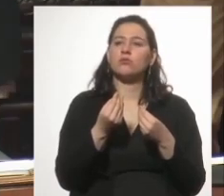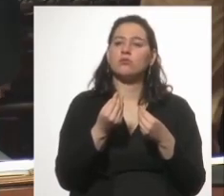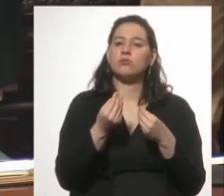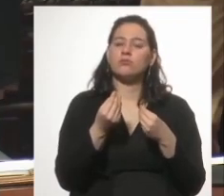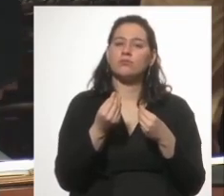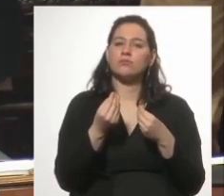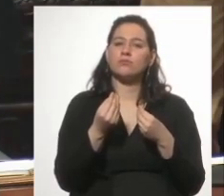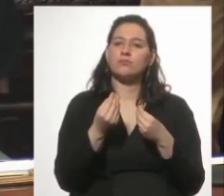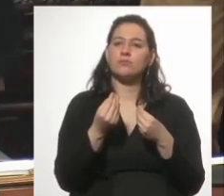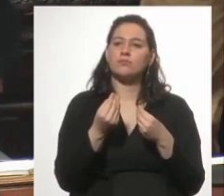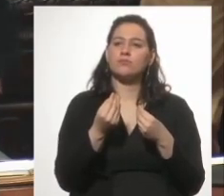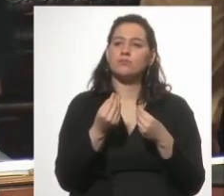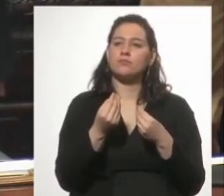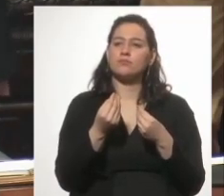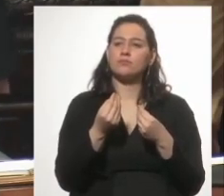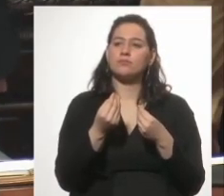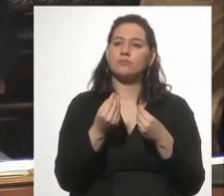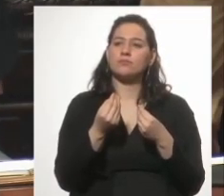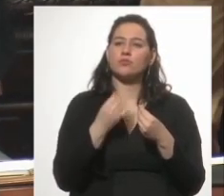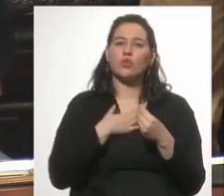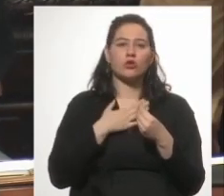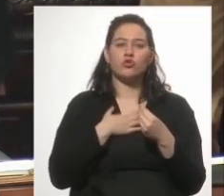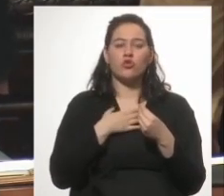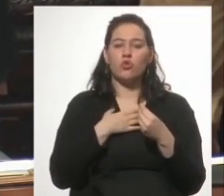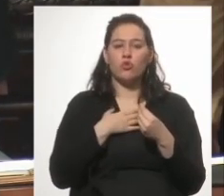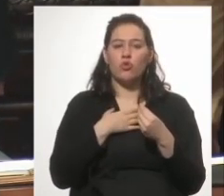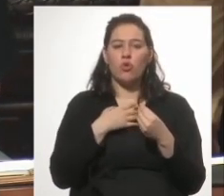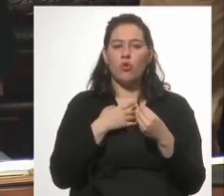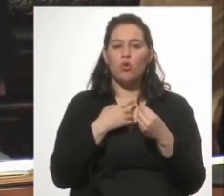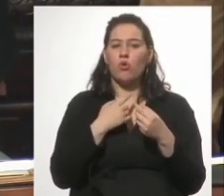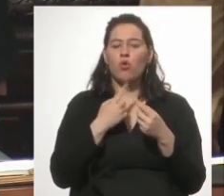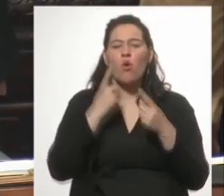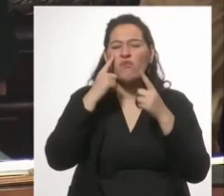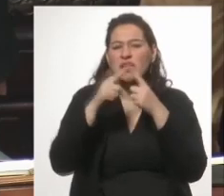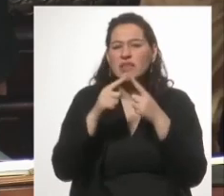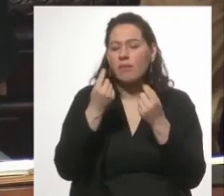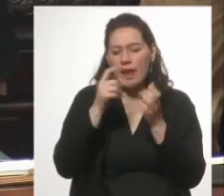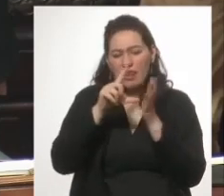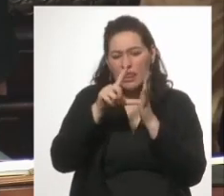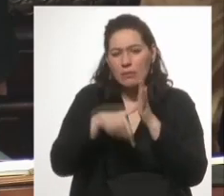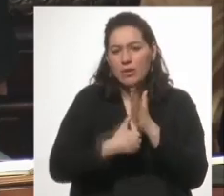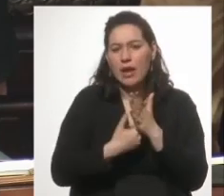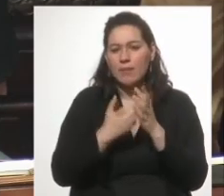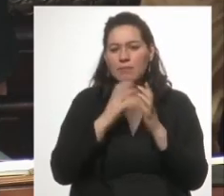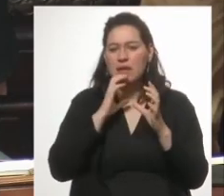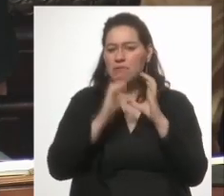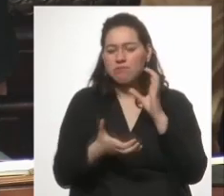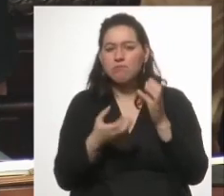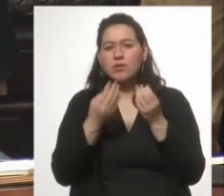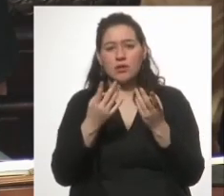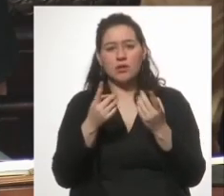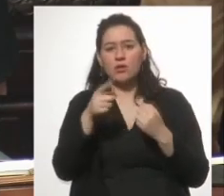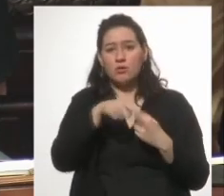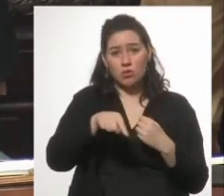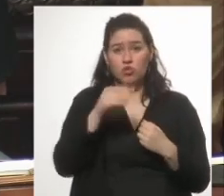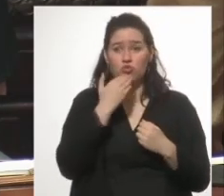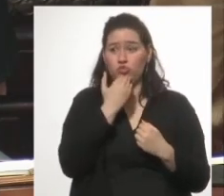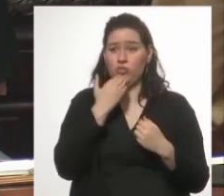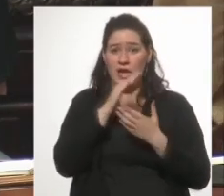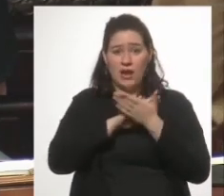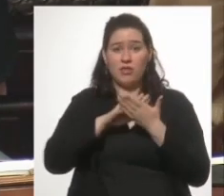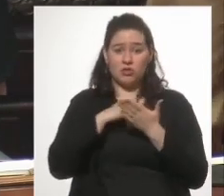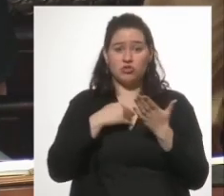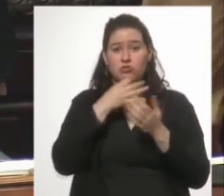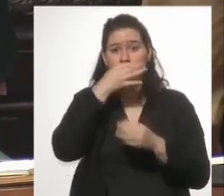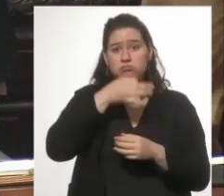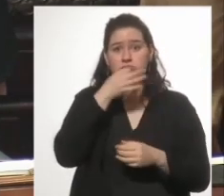para no comunicar, para demorar la comunicación? Nadie acá duda de que yo comuniqué por escrito